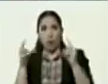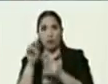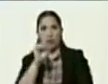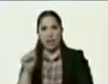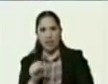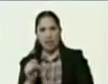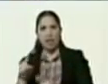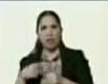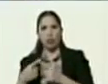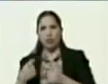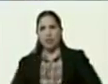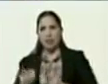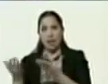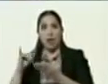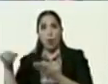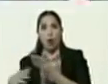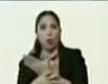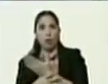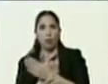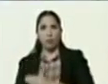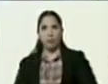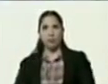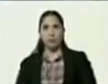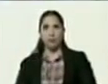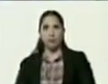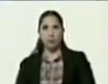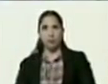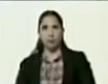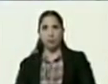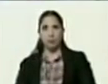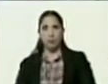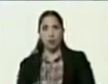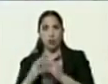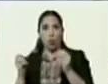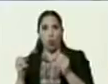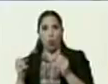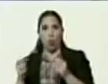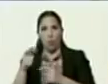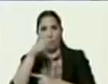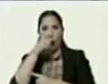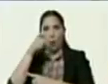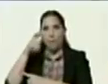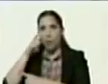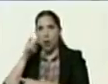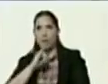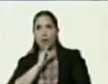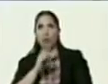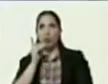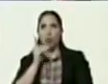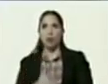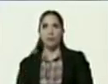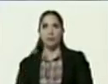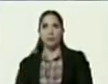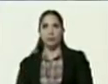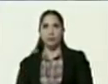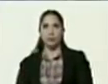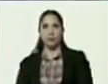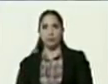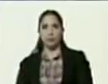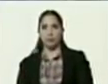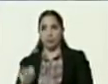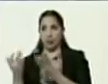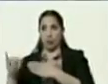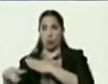le entregan a Guaidó a los escoltas de Iván Duque le entregan a